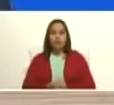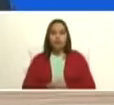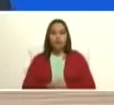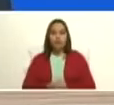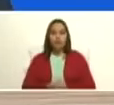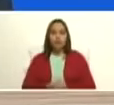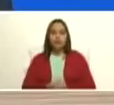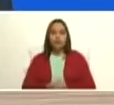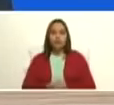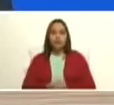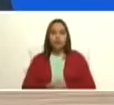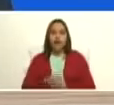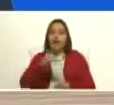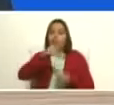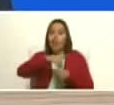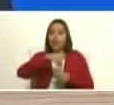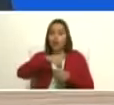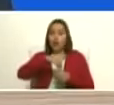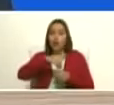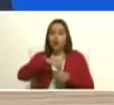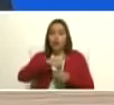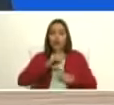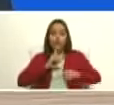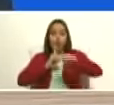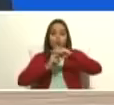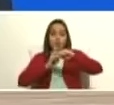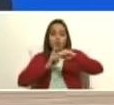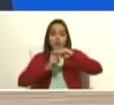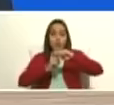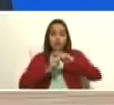Hay datos muy positivos,